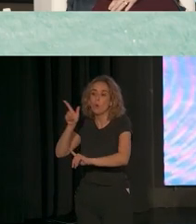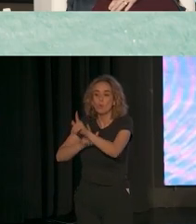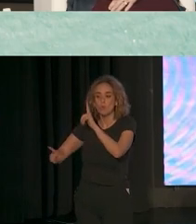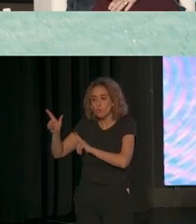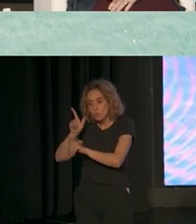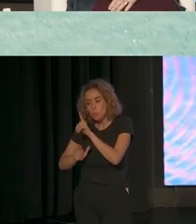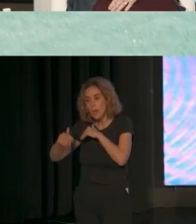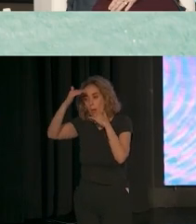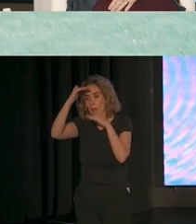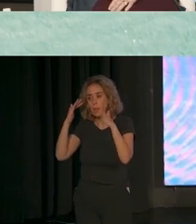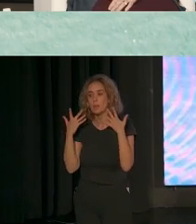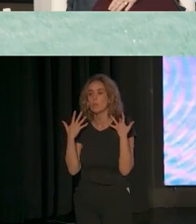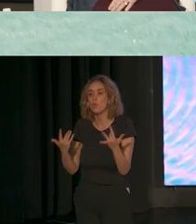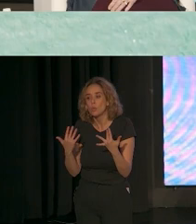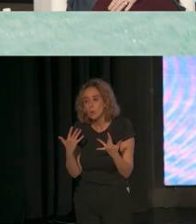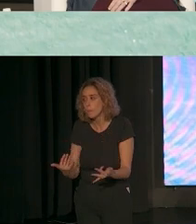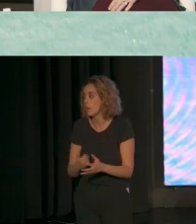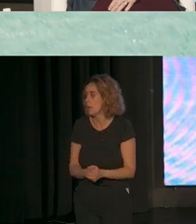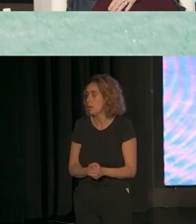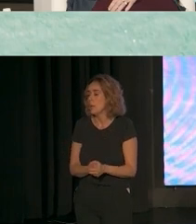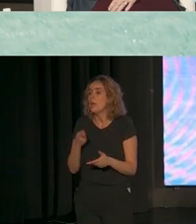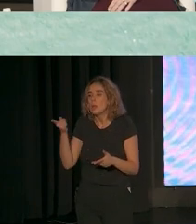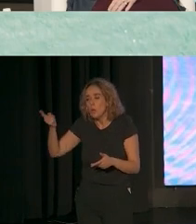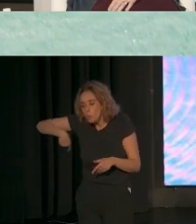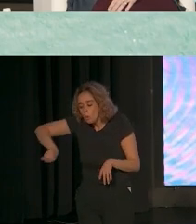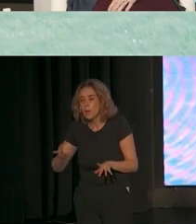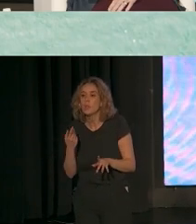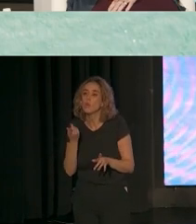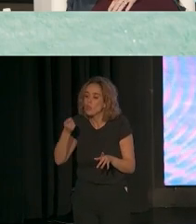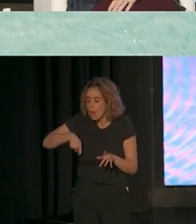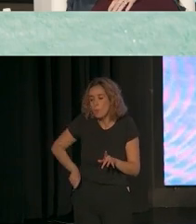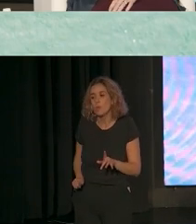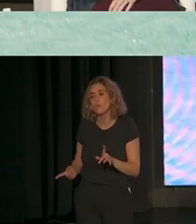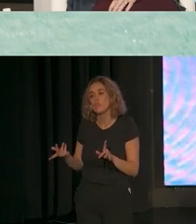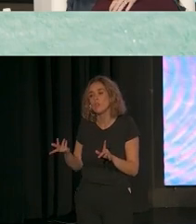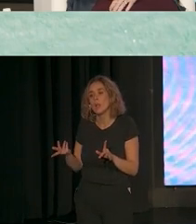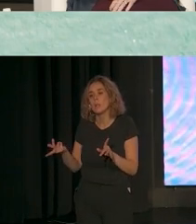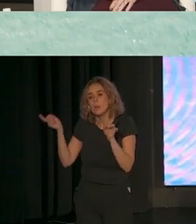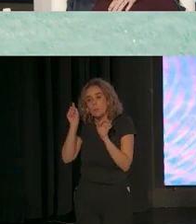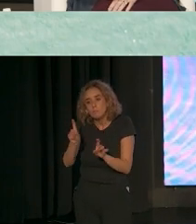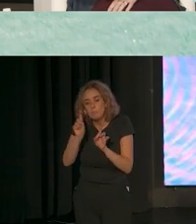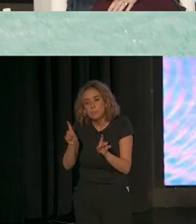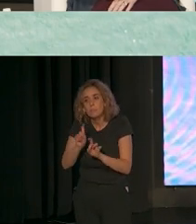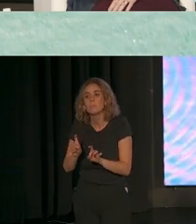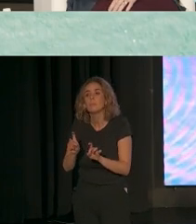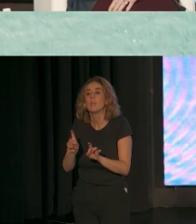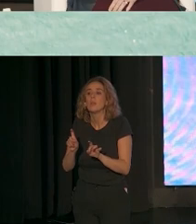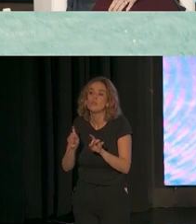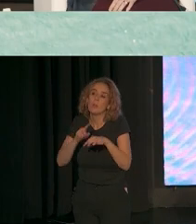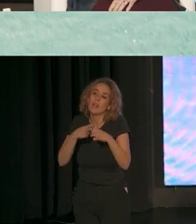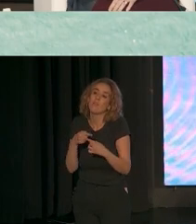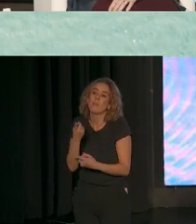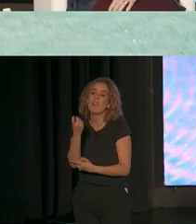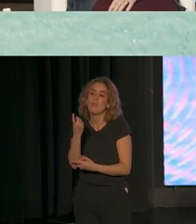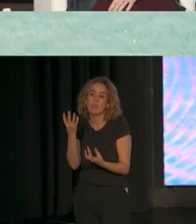dentro de la atención temprana y cómo pueden ellos enseñar a los profesionales sobre lo que necesitan las familias.